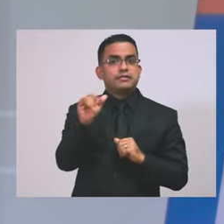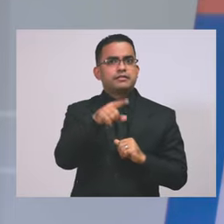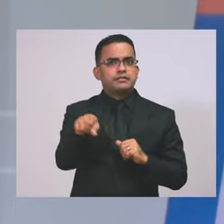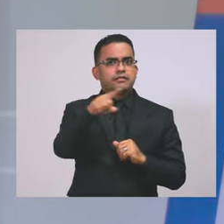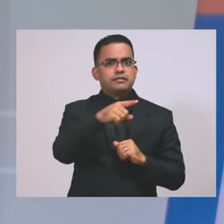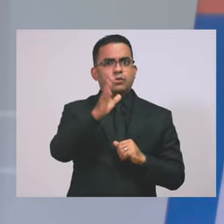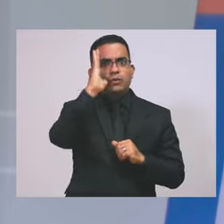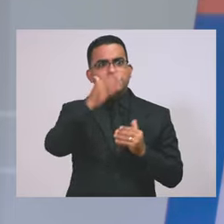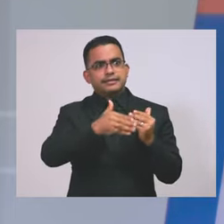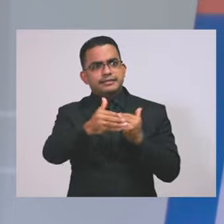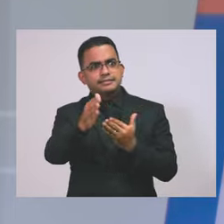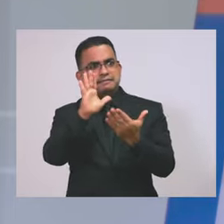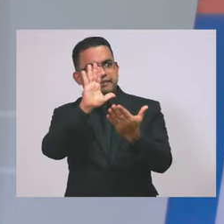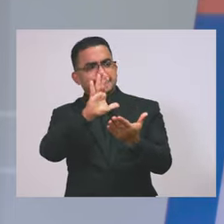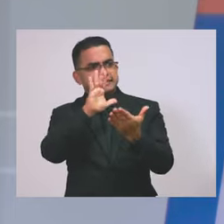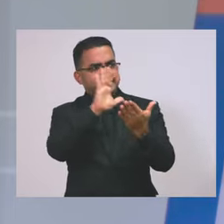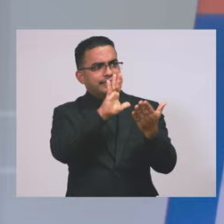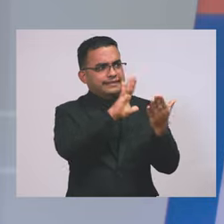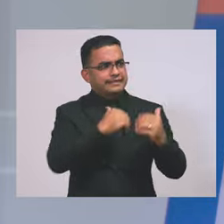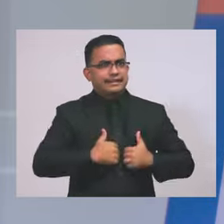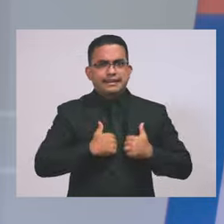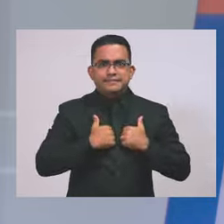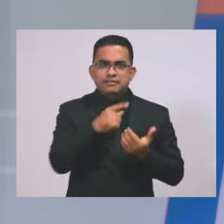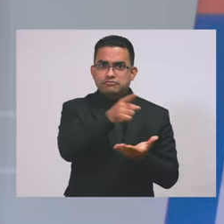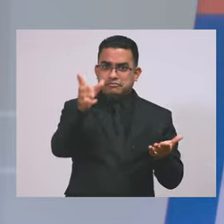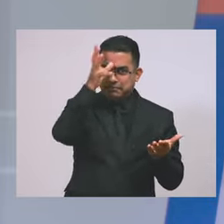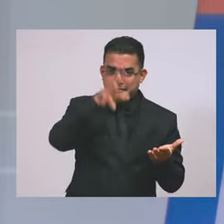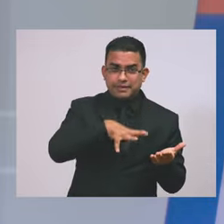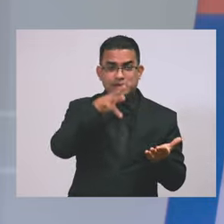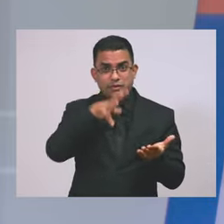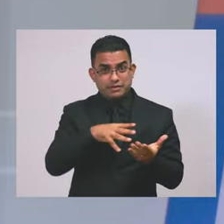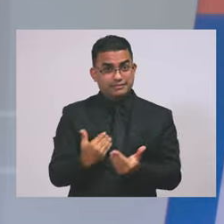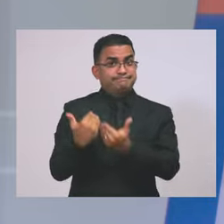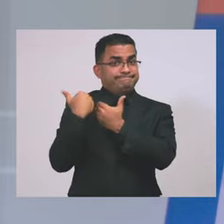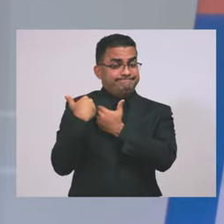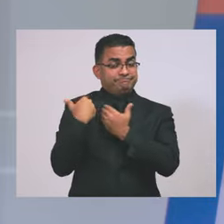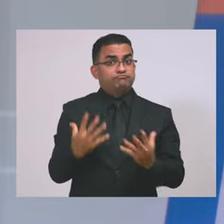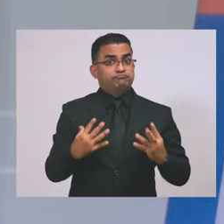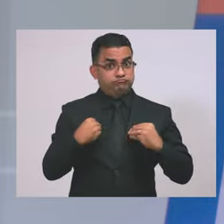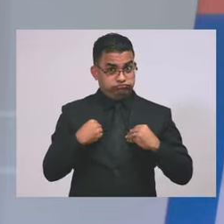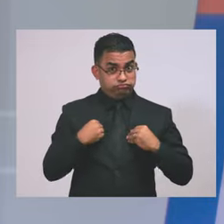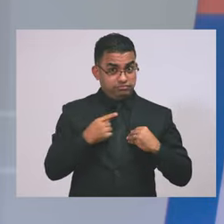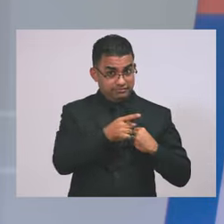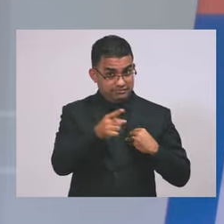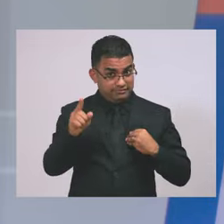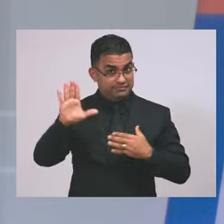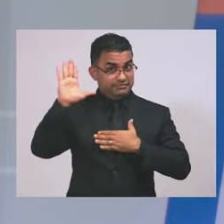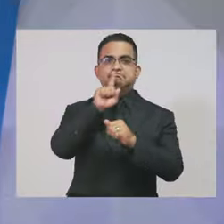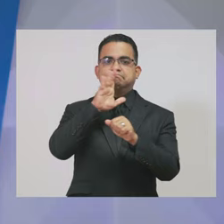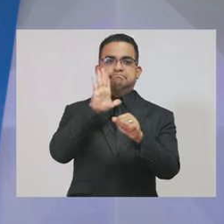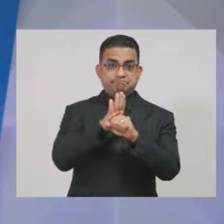que han de enfrentarse a los compromisos que como hombres y mujeres han contraído con la